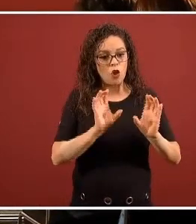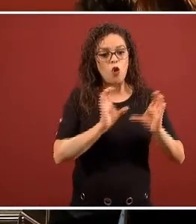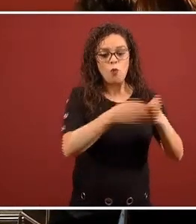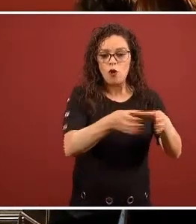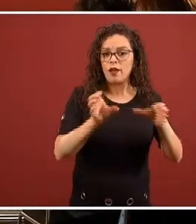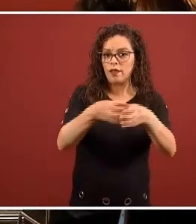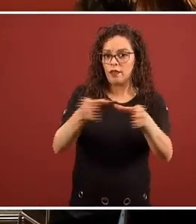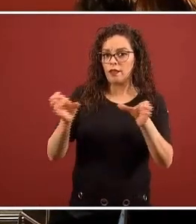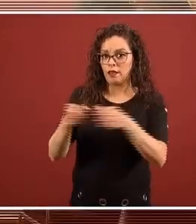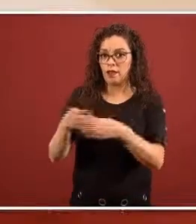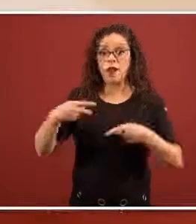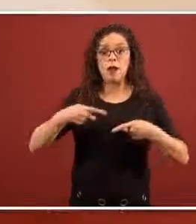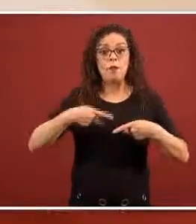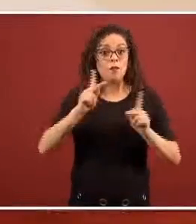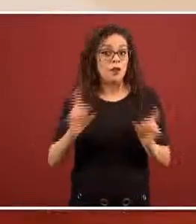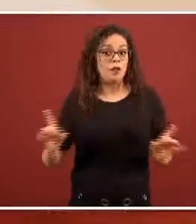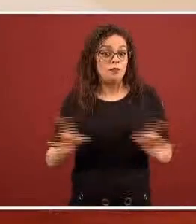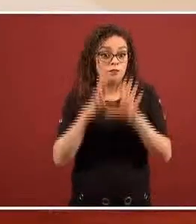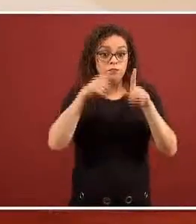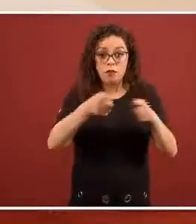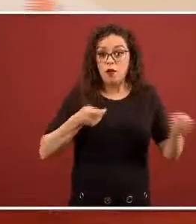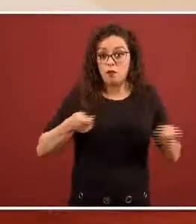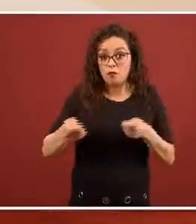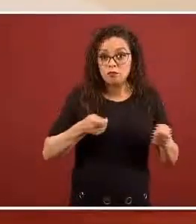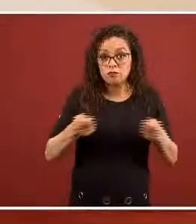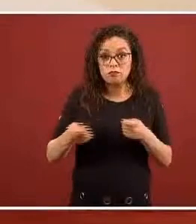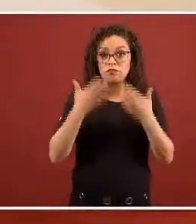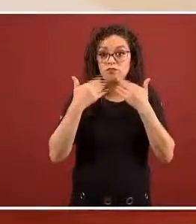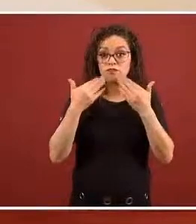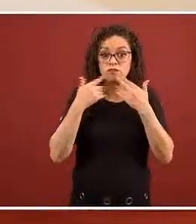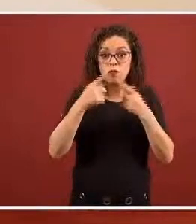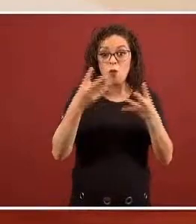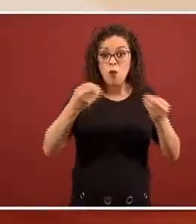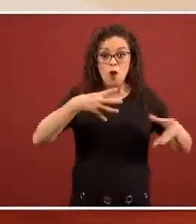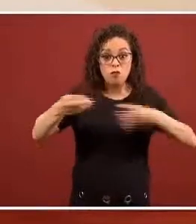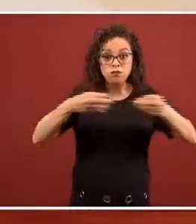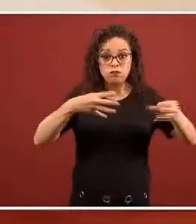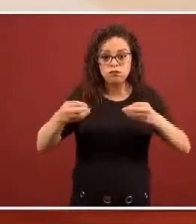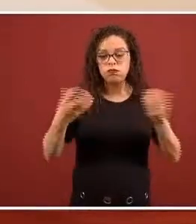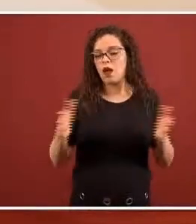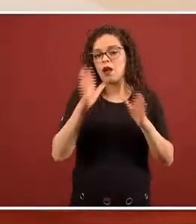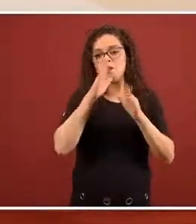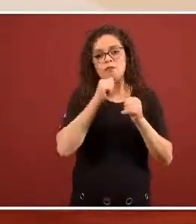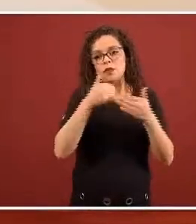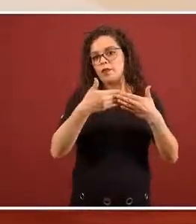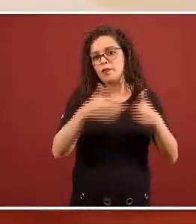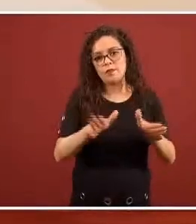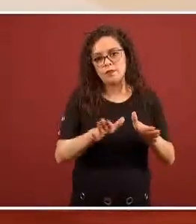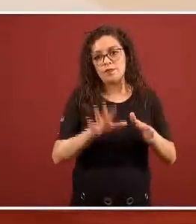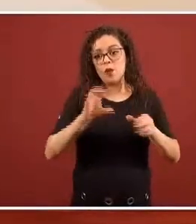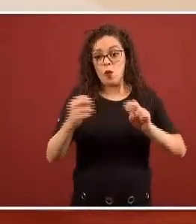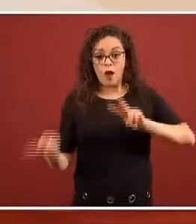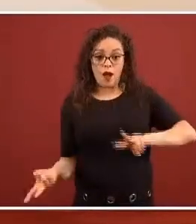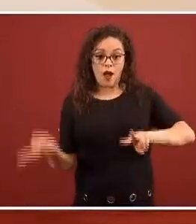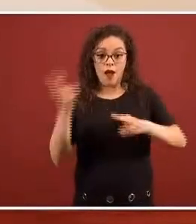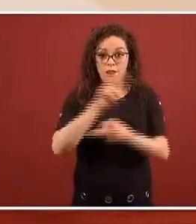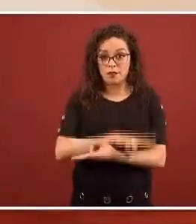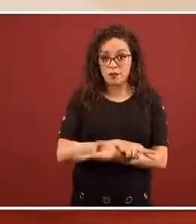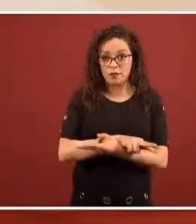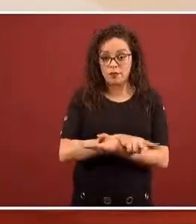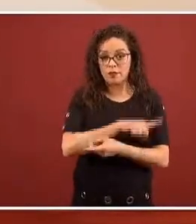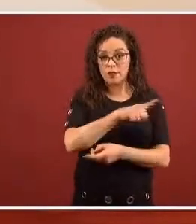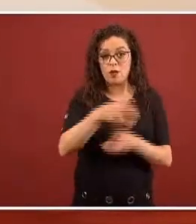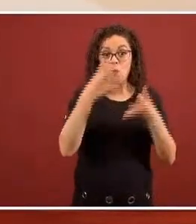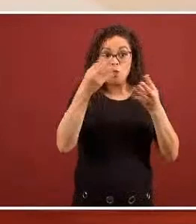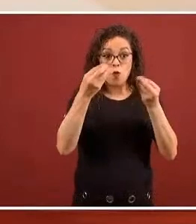perdieran el control, pues no podrán abrir. Y al revés, aquellas comunidades que tienen un número relativamente pequeño de casos y